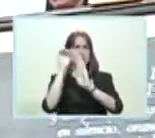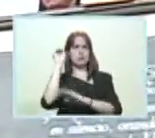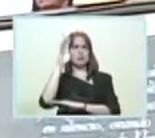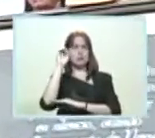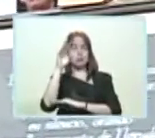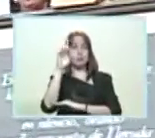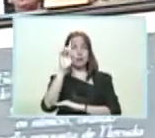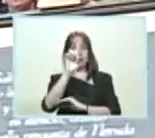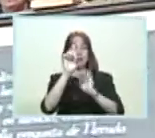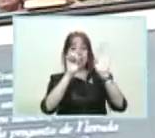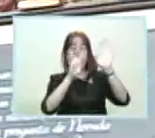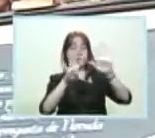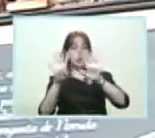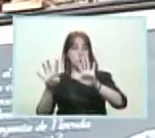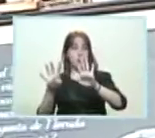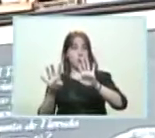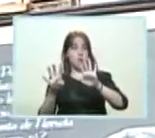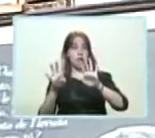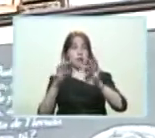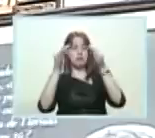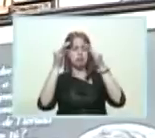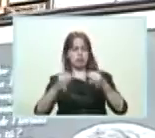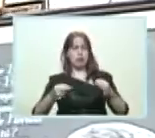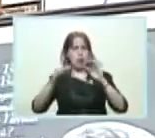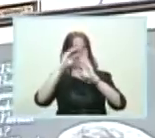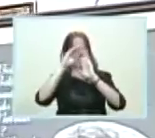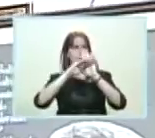del 99 fijó un programa.